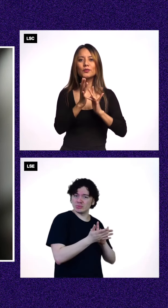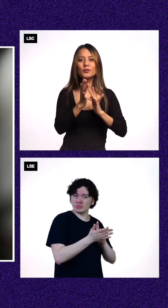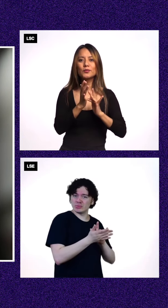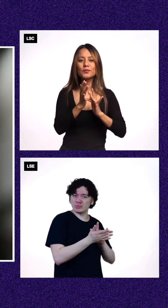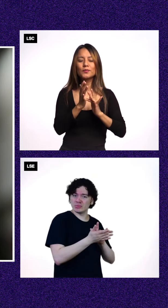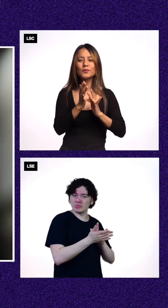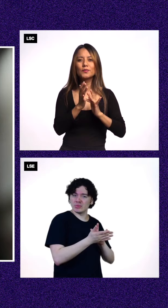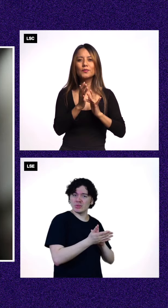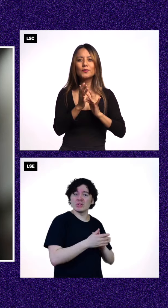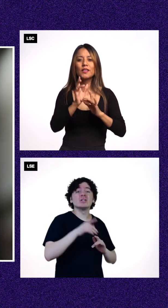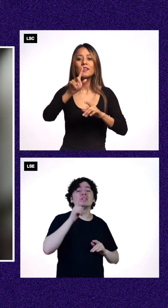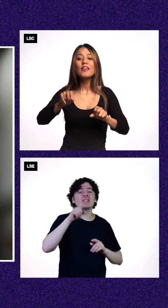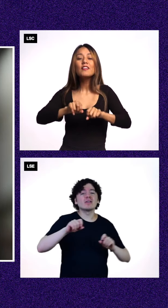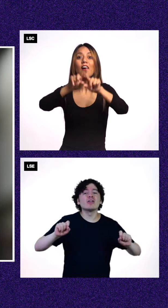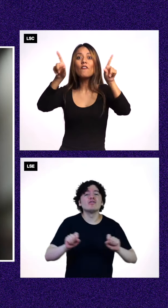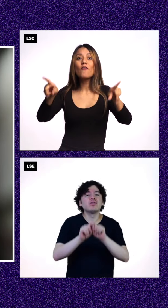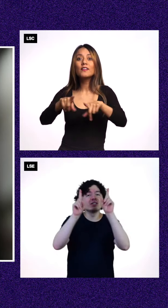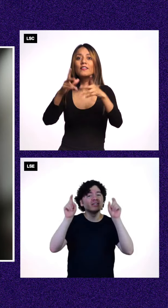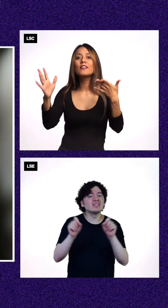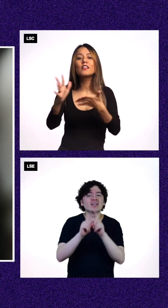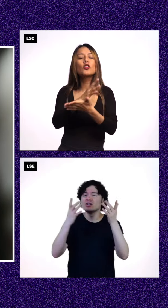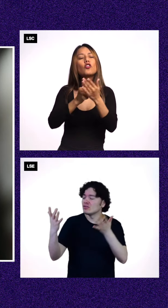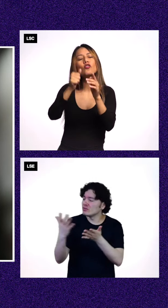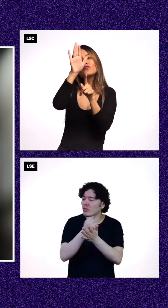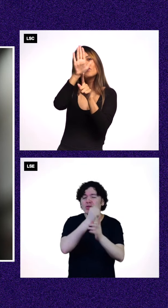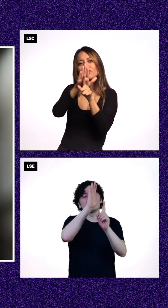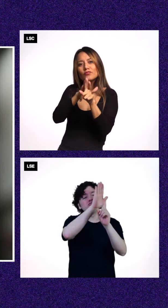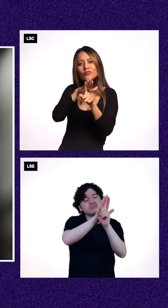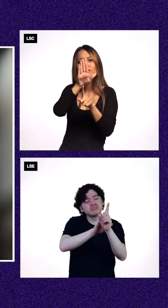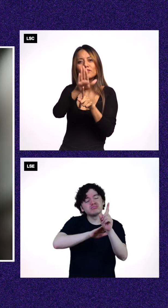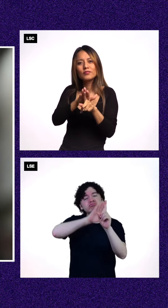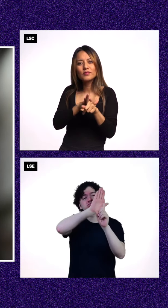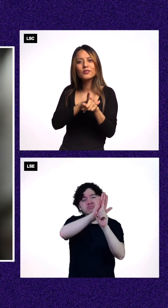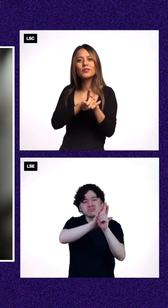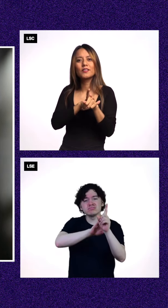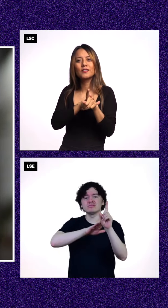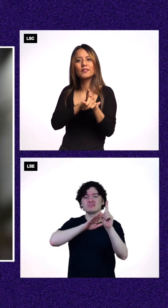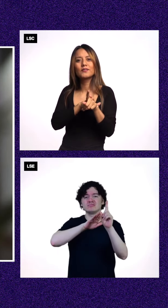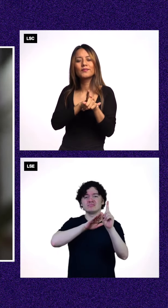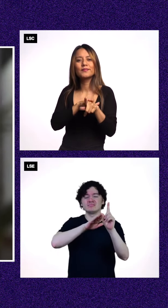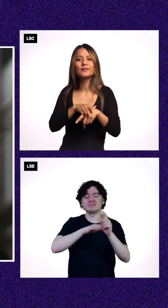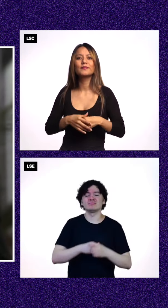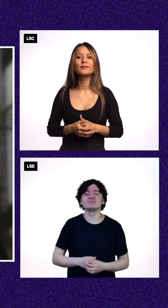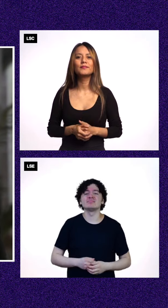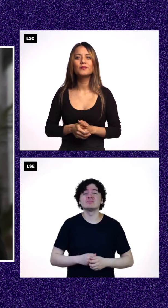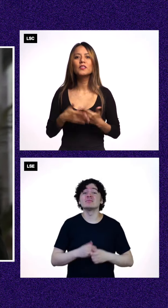La fuente de todo consuelo. La fuente de todo consuelo.